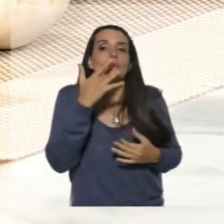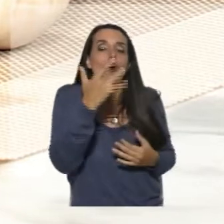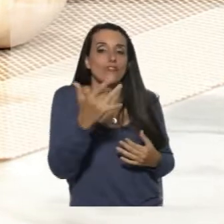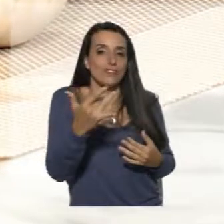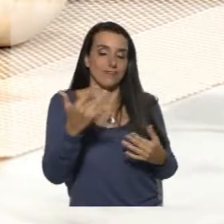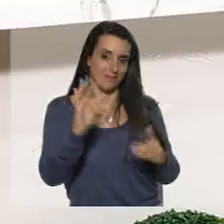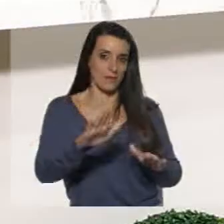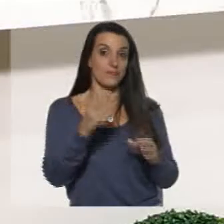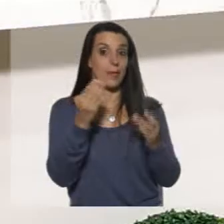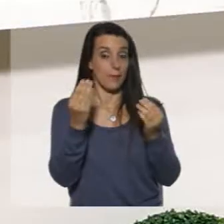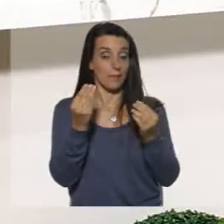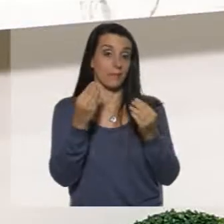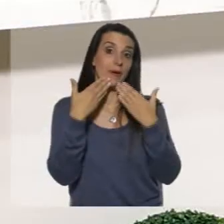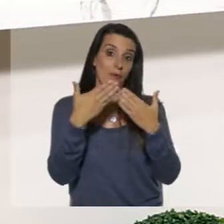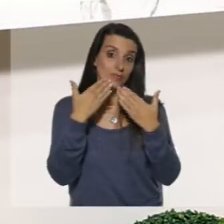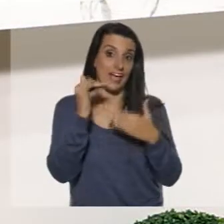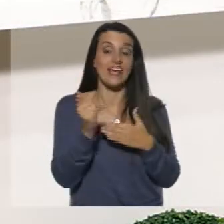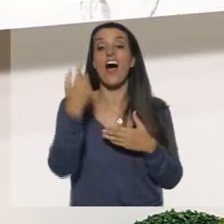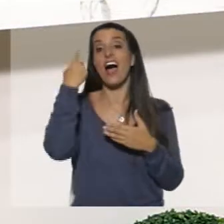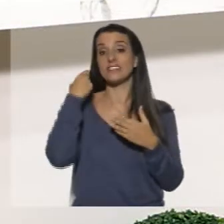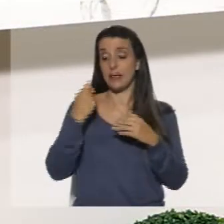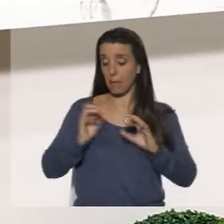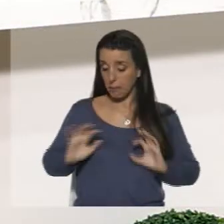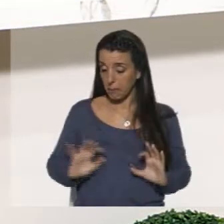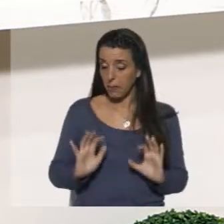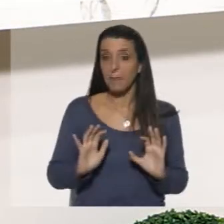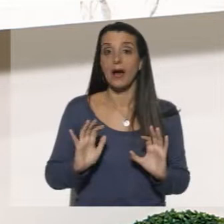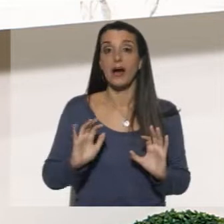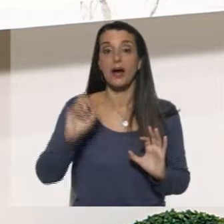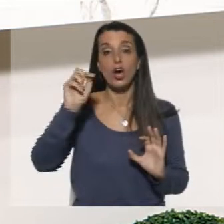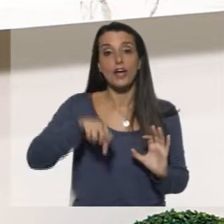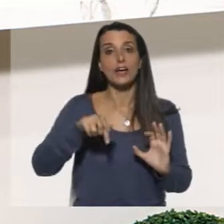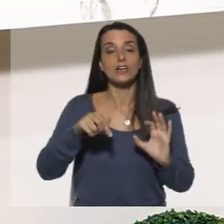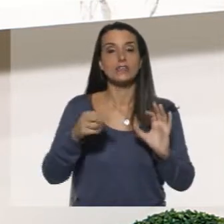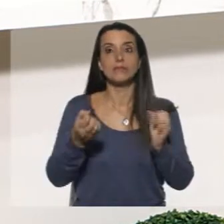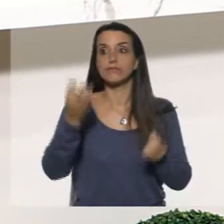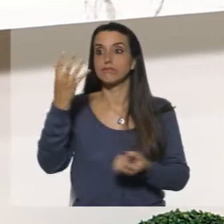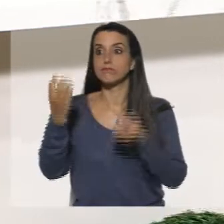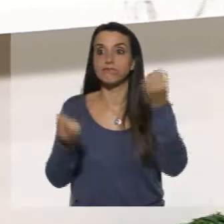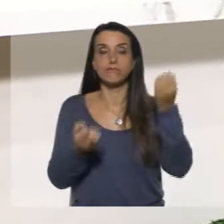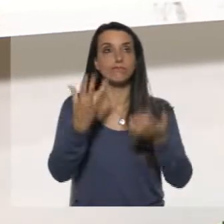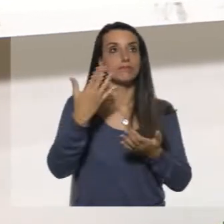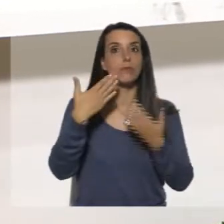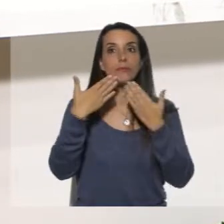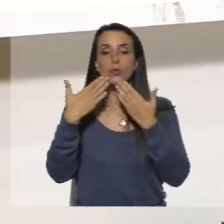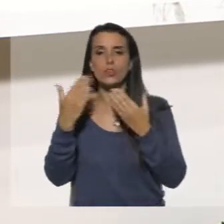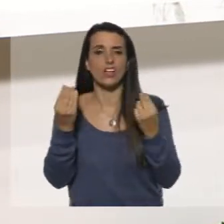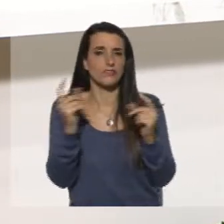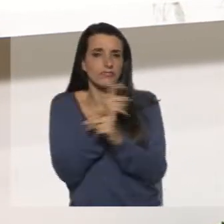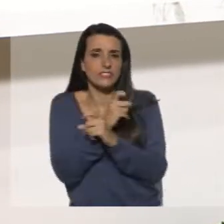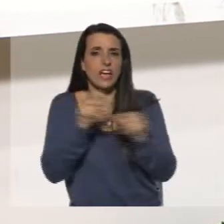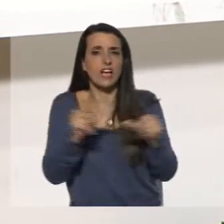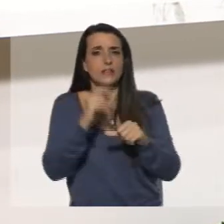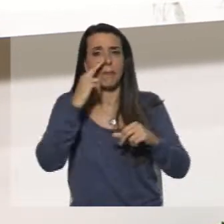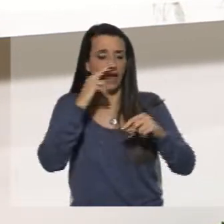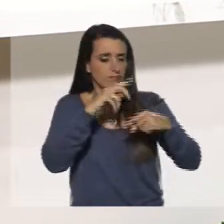preguntas. Mirá, me puse a prepararlo ayer y de ayer me empezaron a surgir con la gente comentarios de dificultades que tienen para preparar